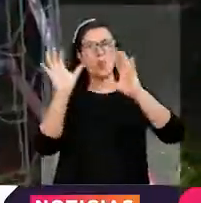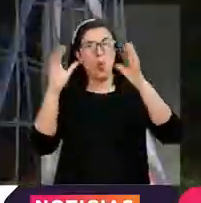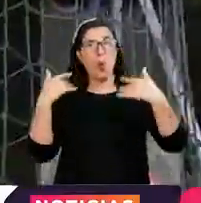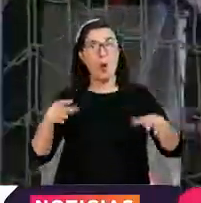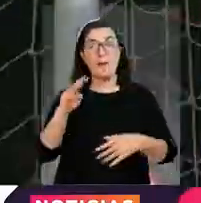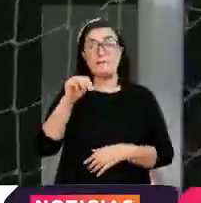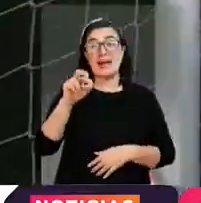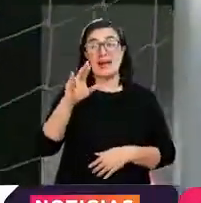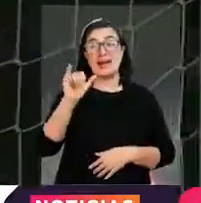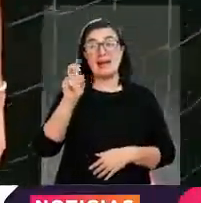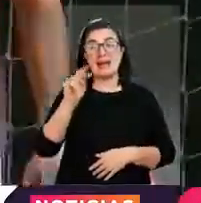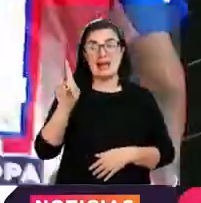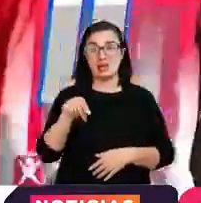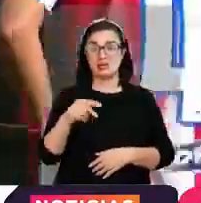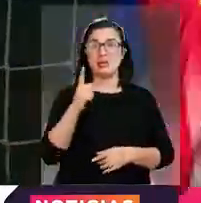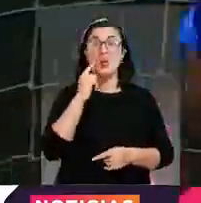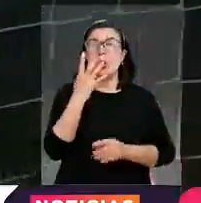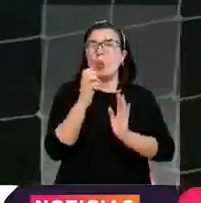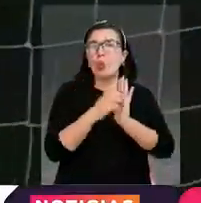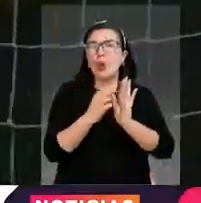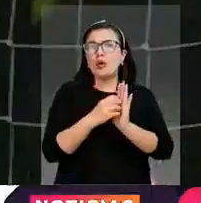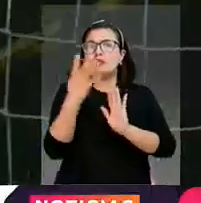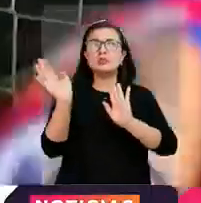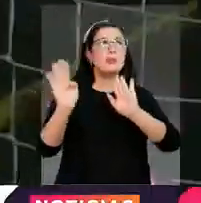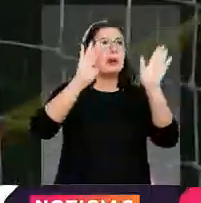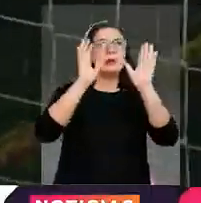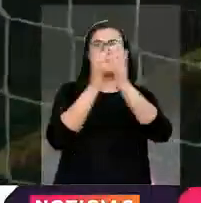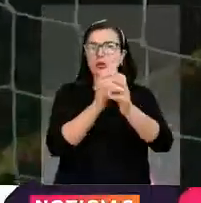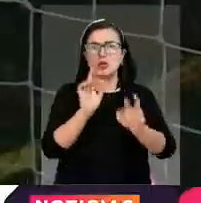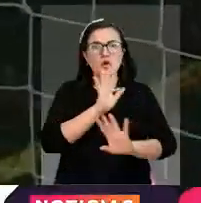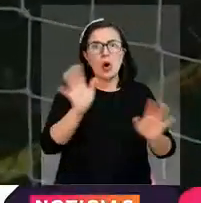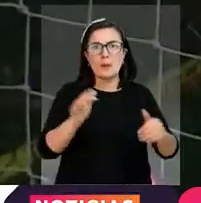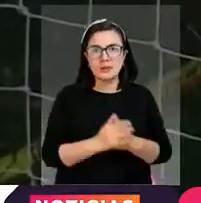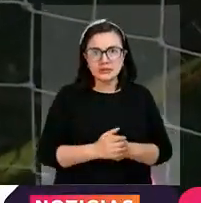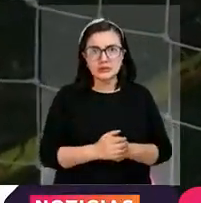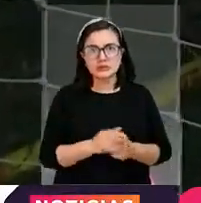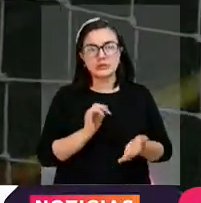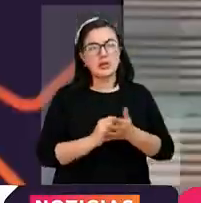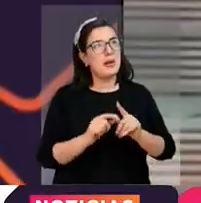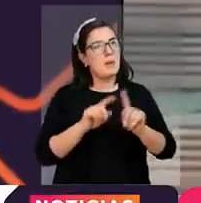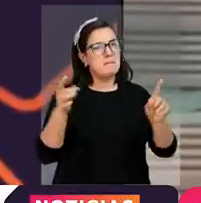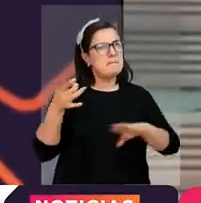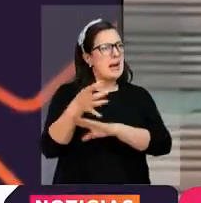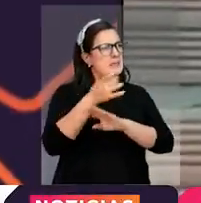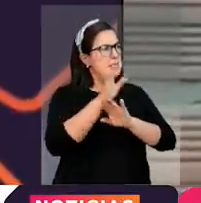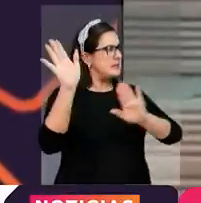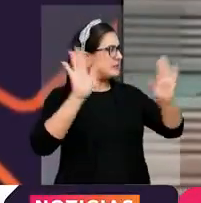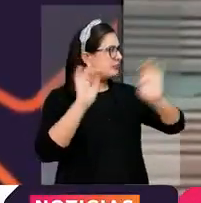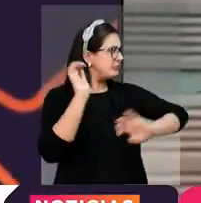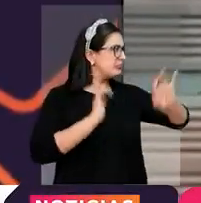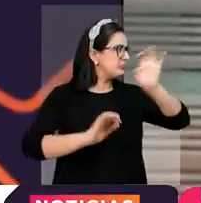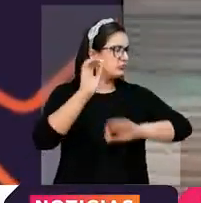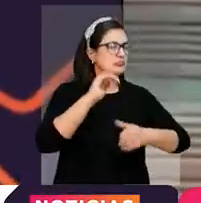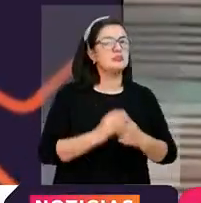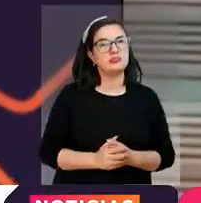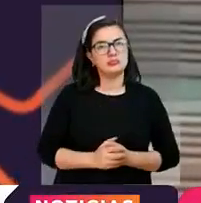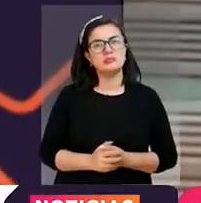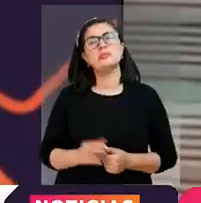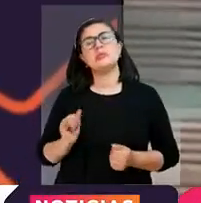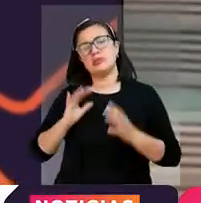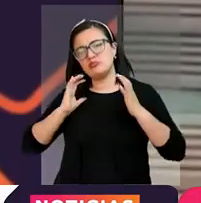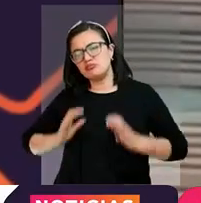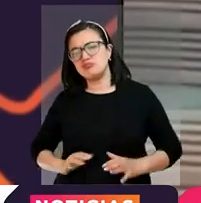permitiendo solamente 4 goles en 8 partidos y siendo el arco menos vencido del torneo. Estoy consciente de todas las condiciones que yo tengo